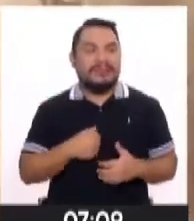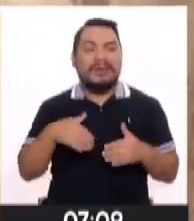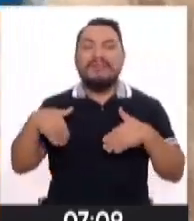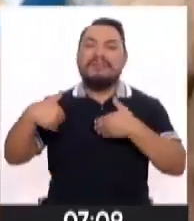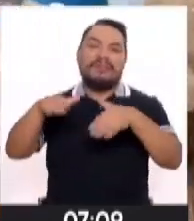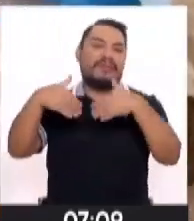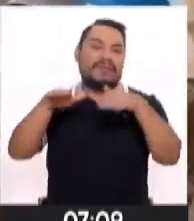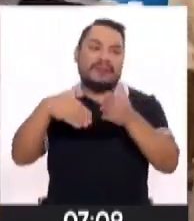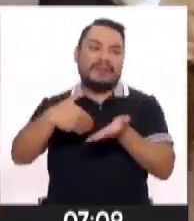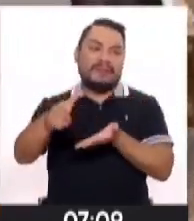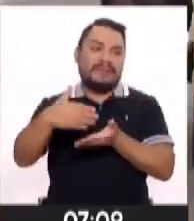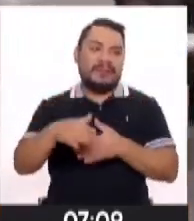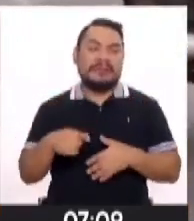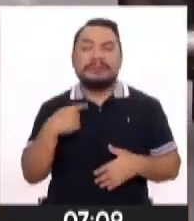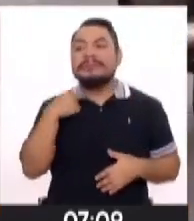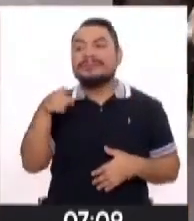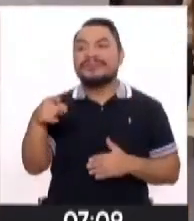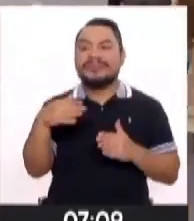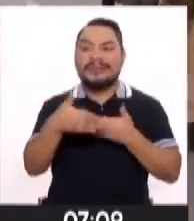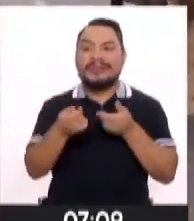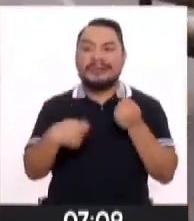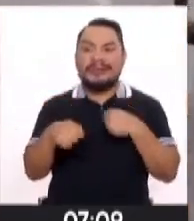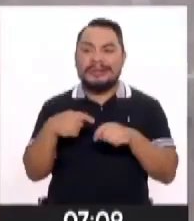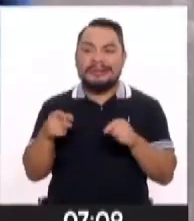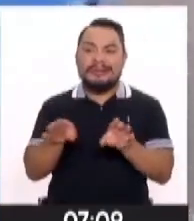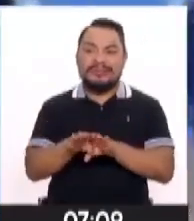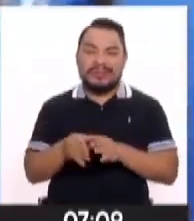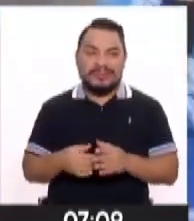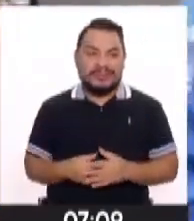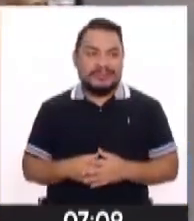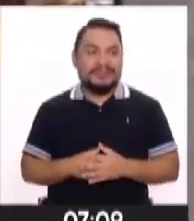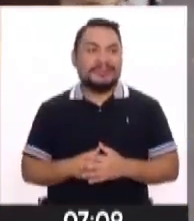desalojados y también lo perjudica, entendemos a ustedes, a la vecindad, ¿no? Sí, sí.